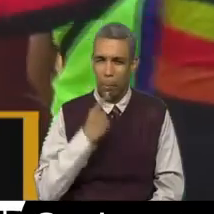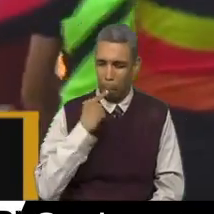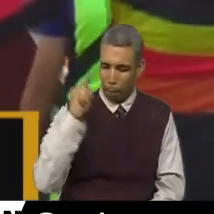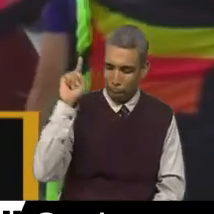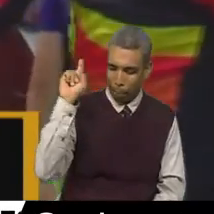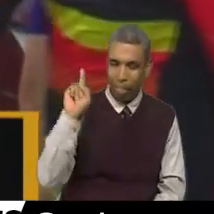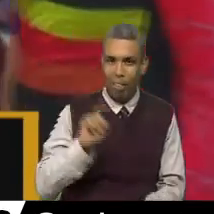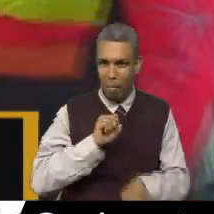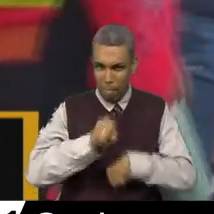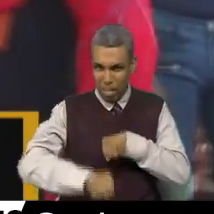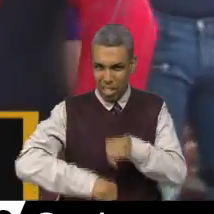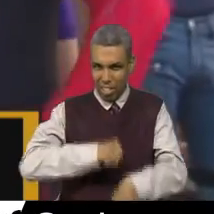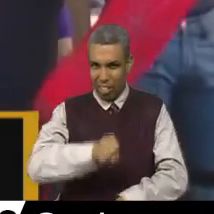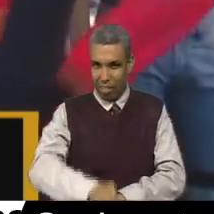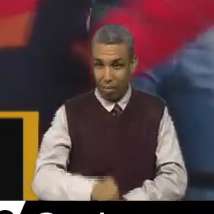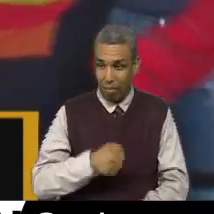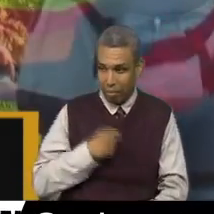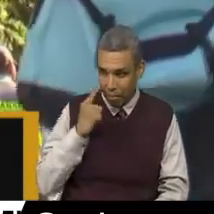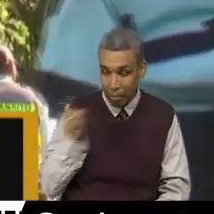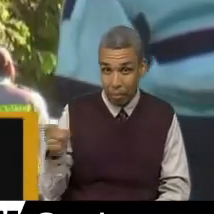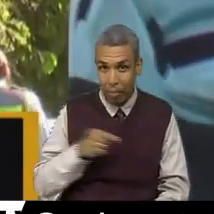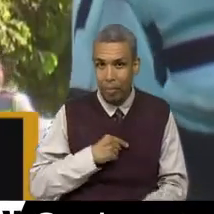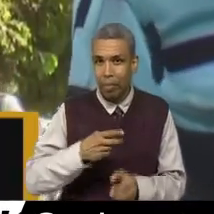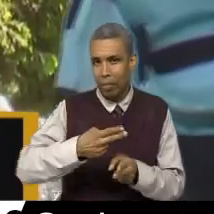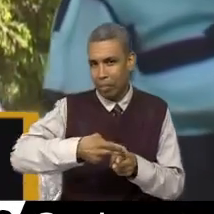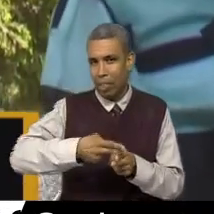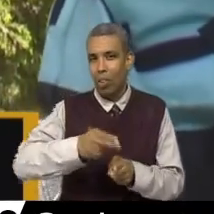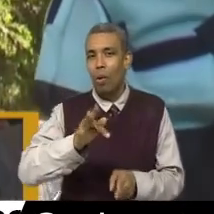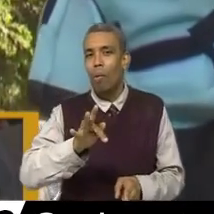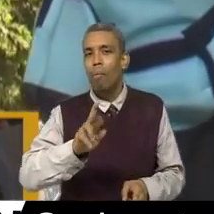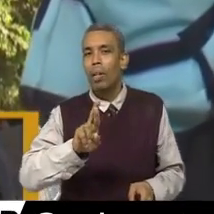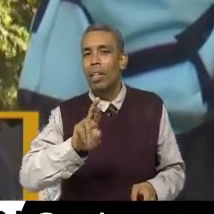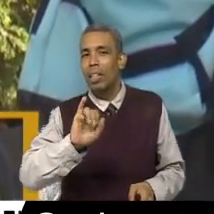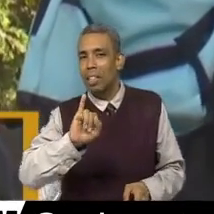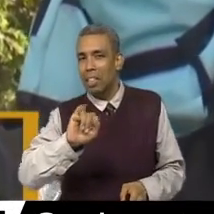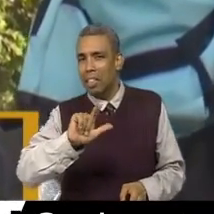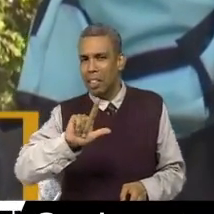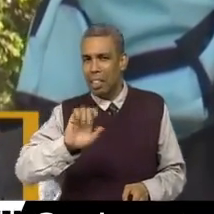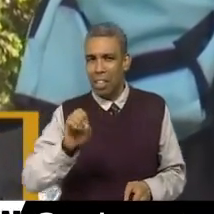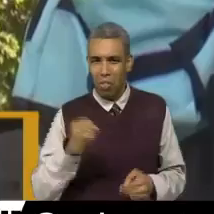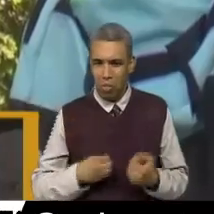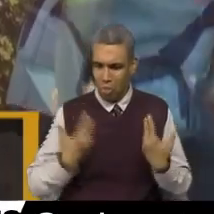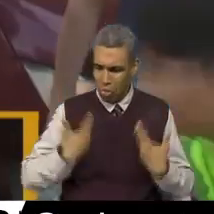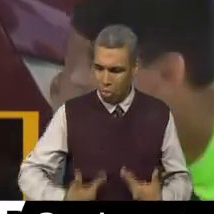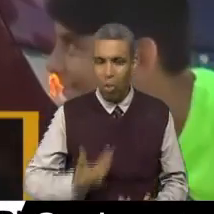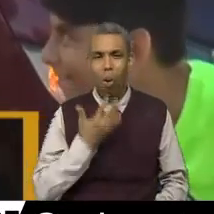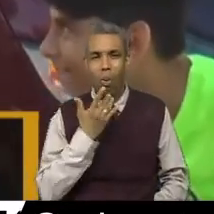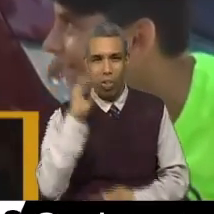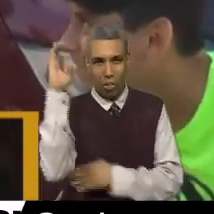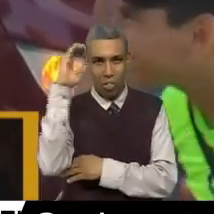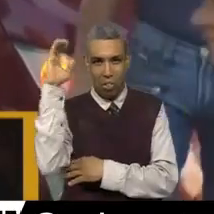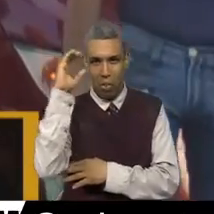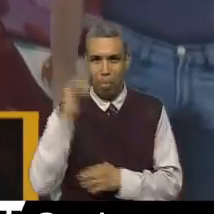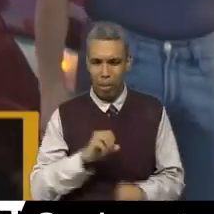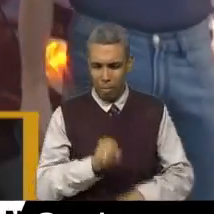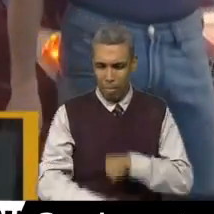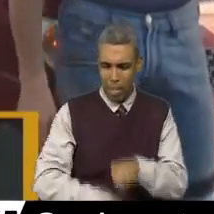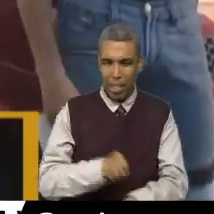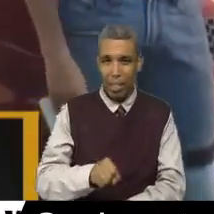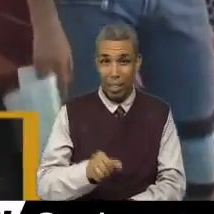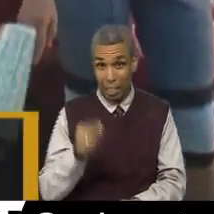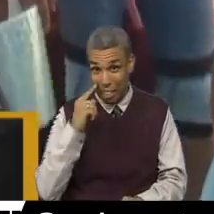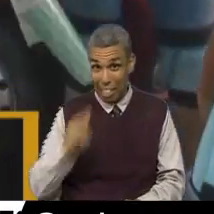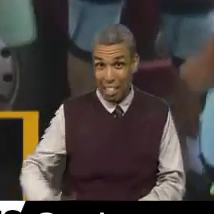atención en este ciclopaseo fue el popular Trillos, que con su particular uniforme tricolor y convencional bicicleta y sus juegos